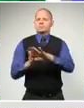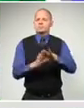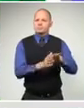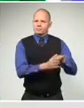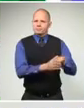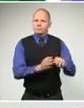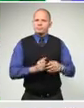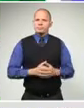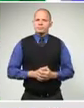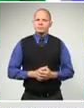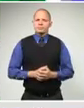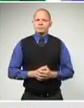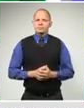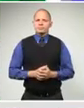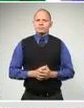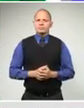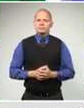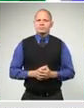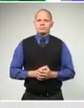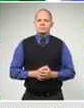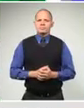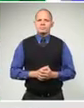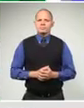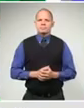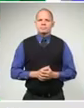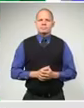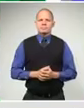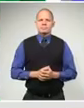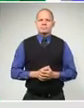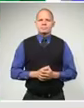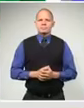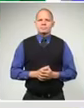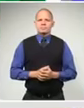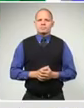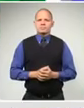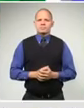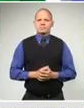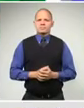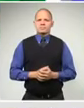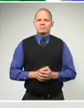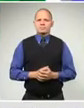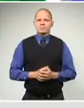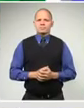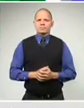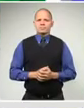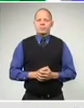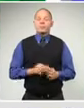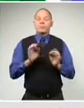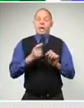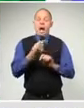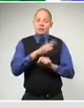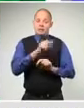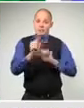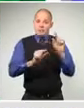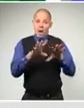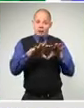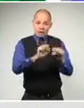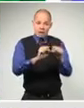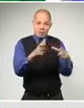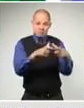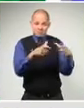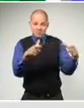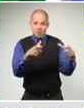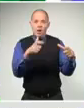El 46,6% de todos los diagnosticados ayer totalmente asintomáticos, característica de